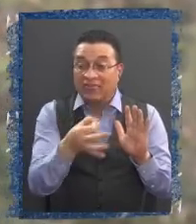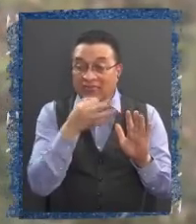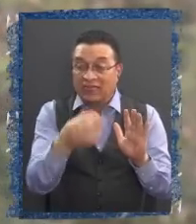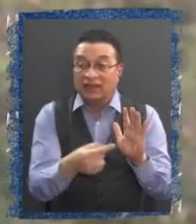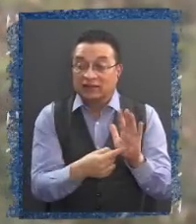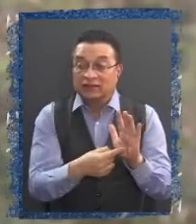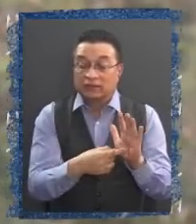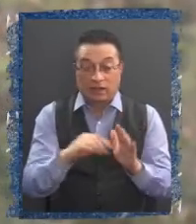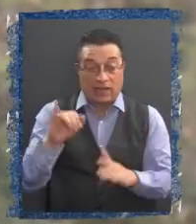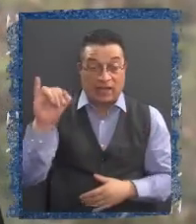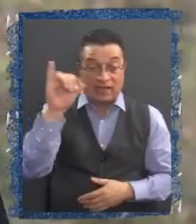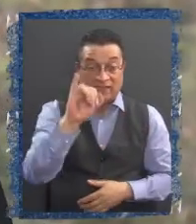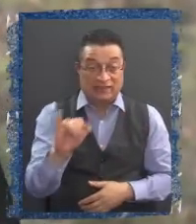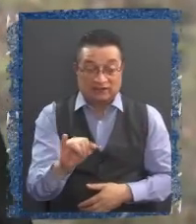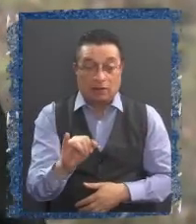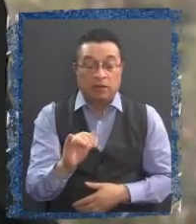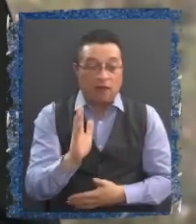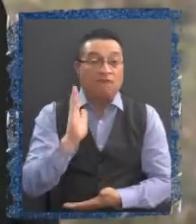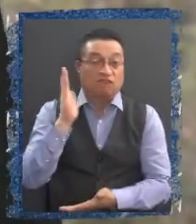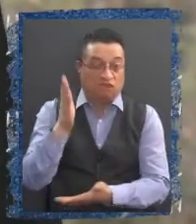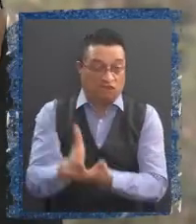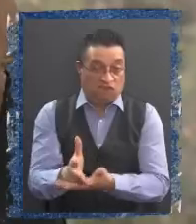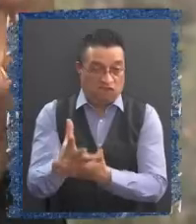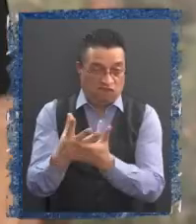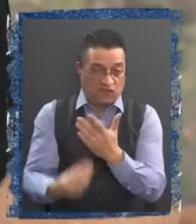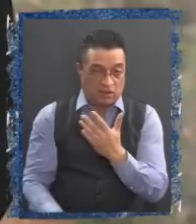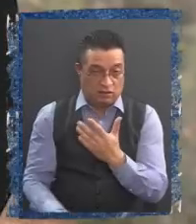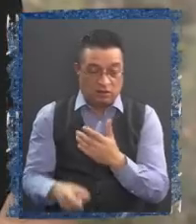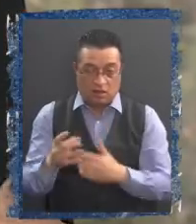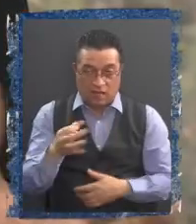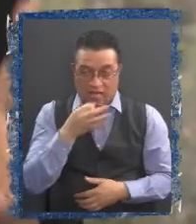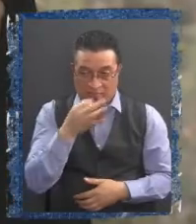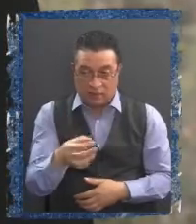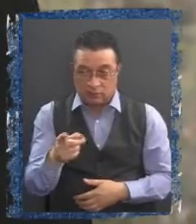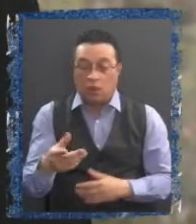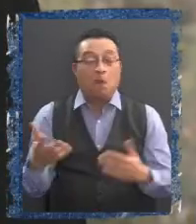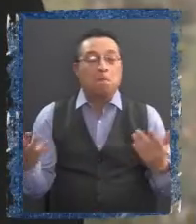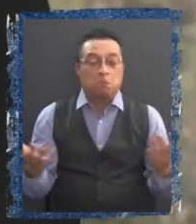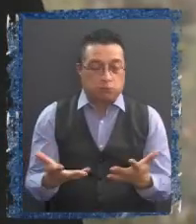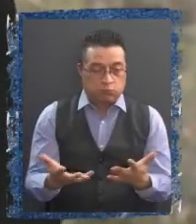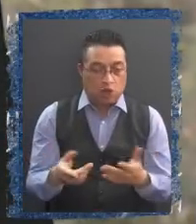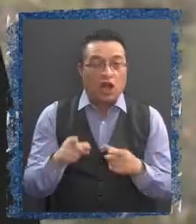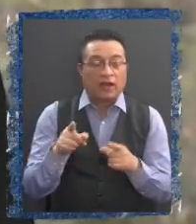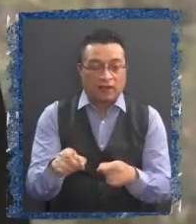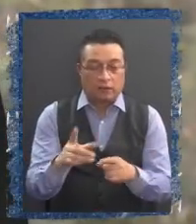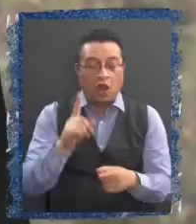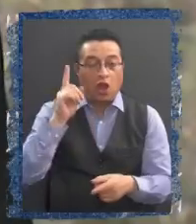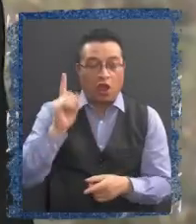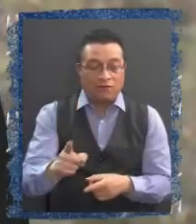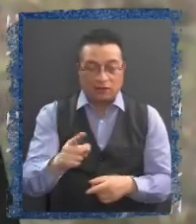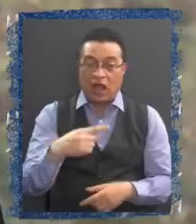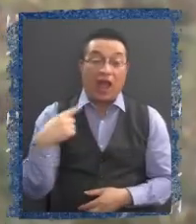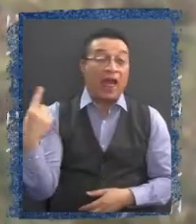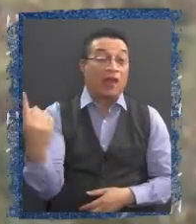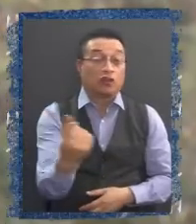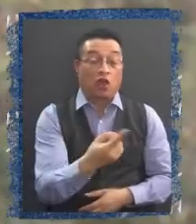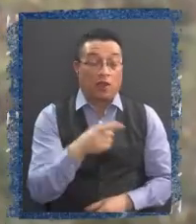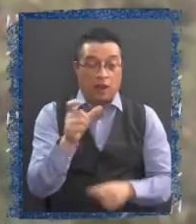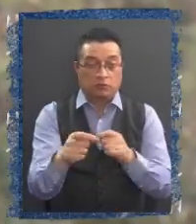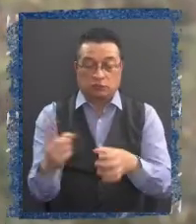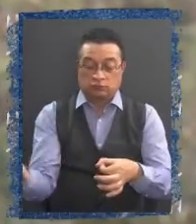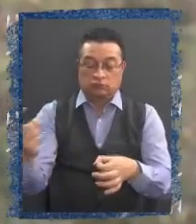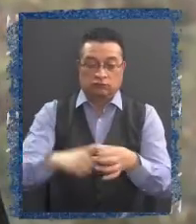las ISAPRES terminan. ¿En qué sentido? En que obliga a todas las personas a inscribirse en el